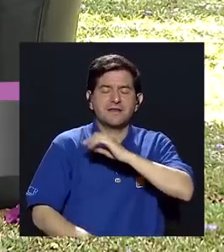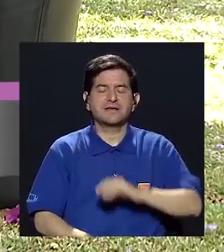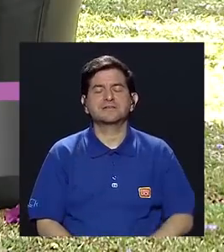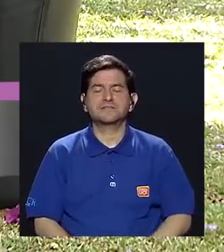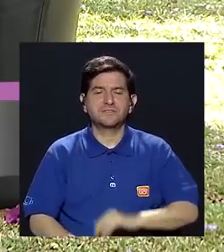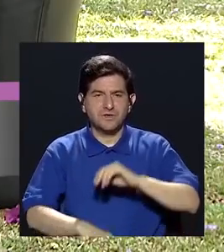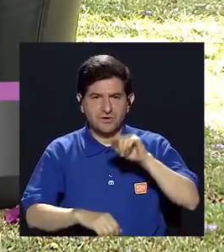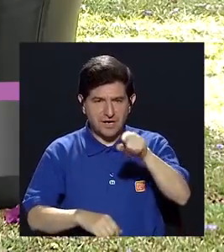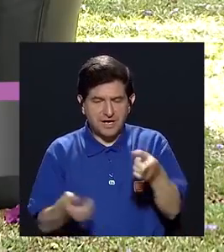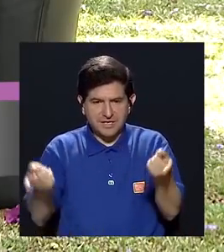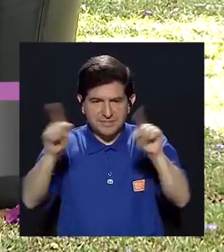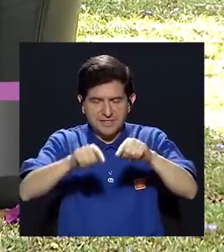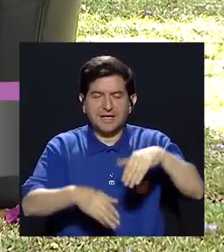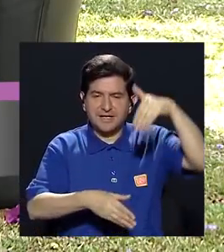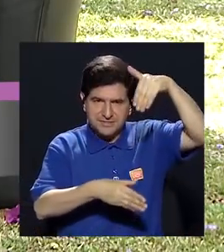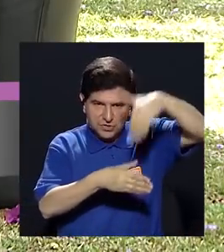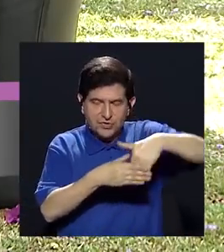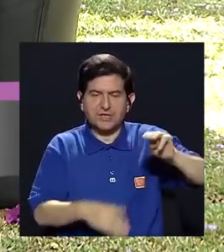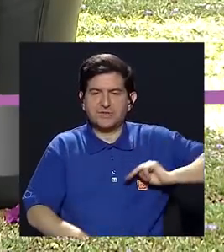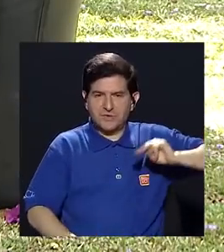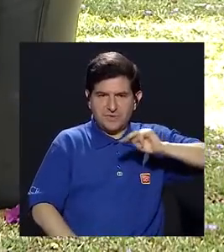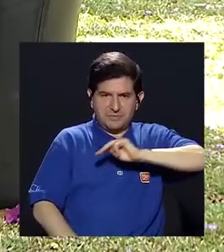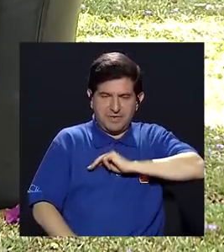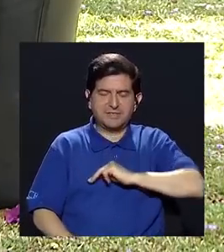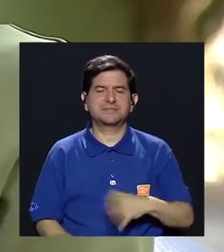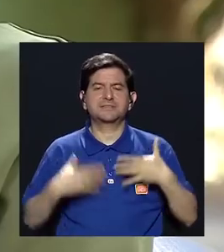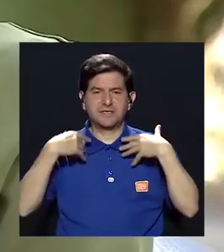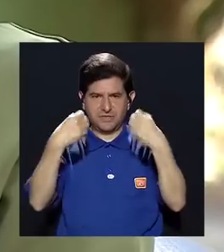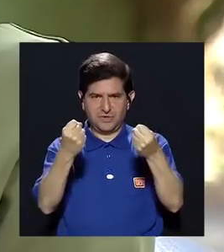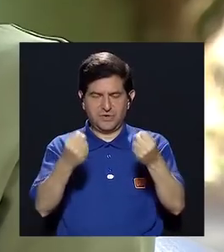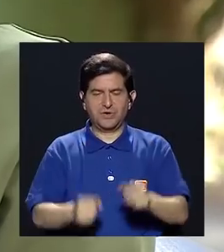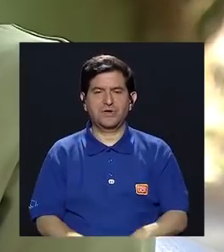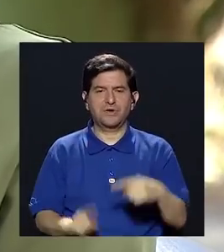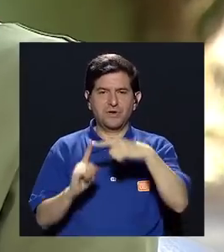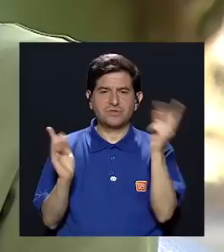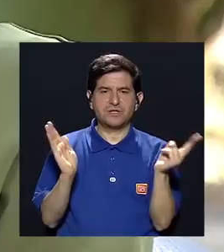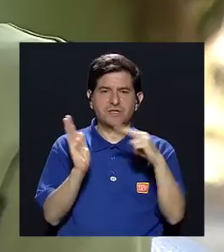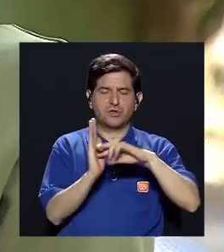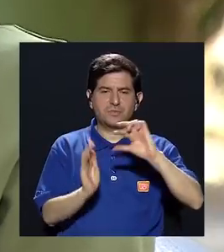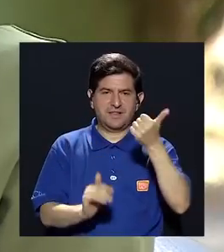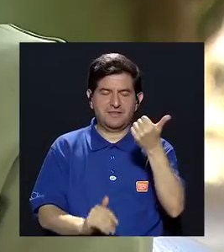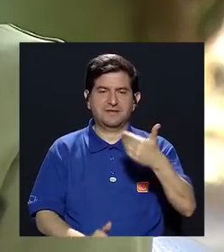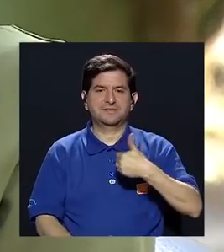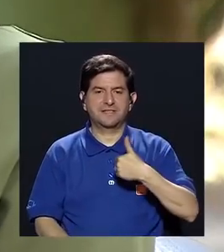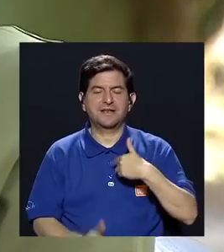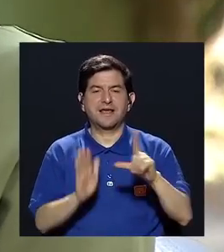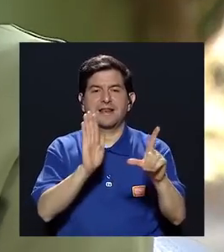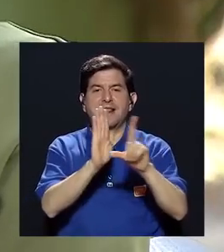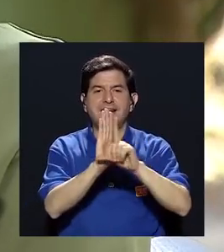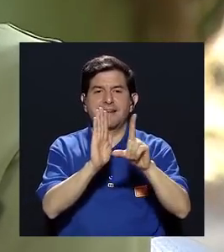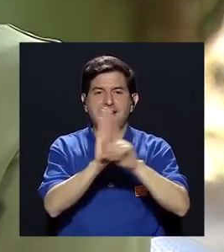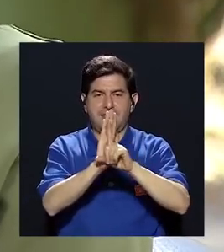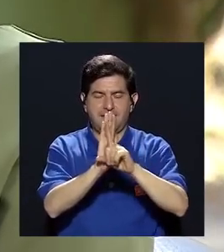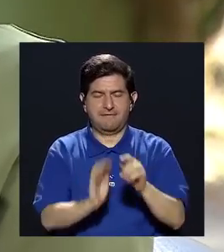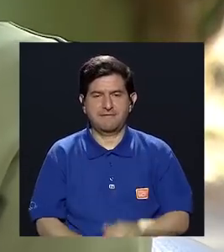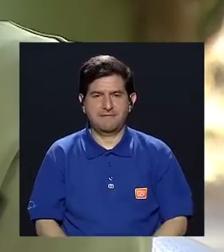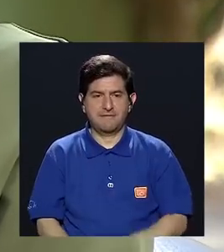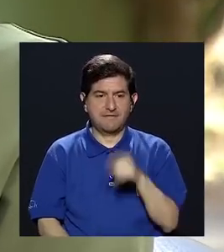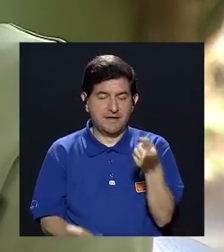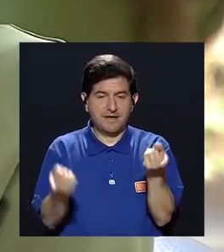un ente adscrito al Ministerio de Salud. A partir del 2010 tenemos una ley que